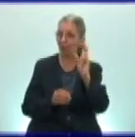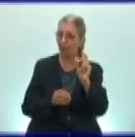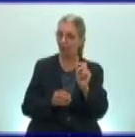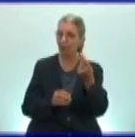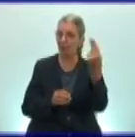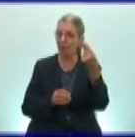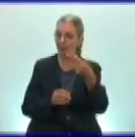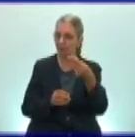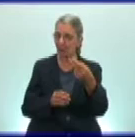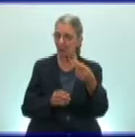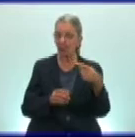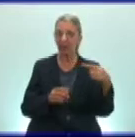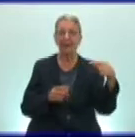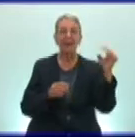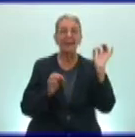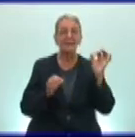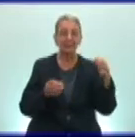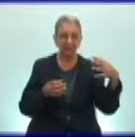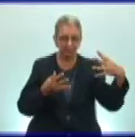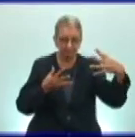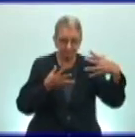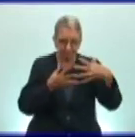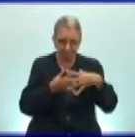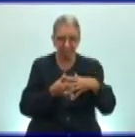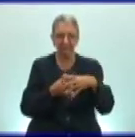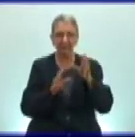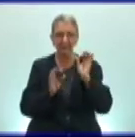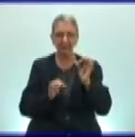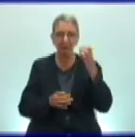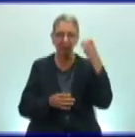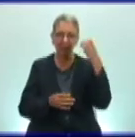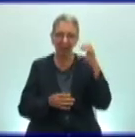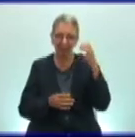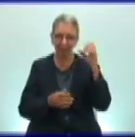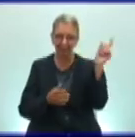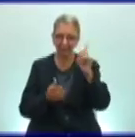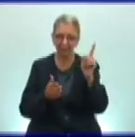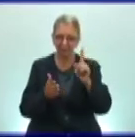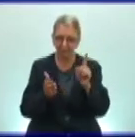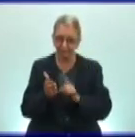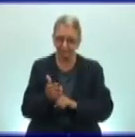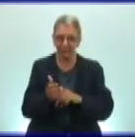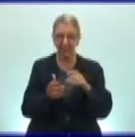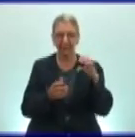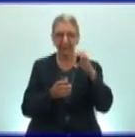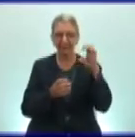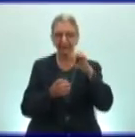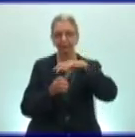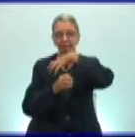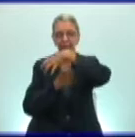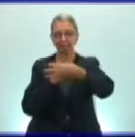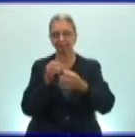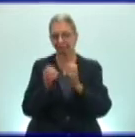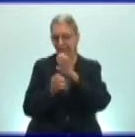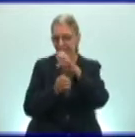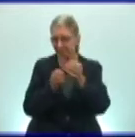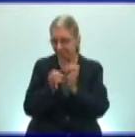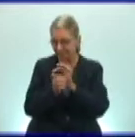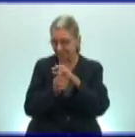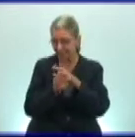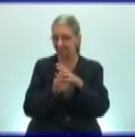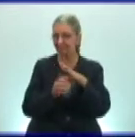átomo coincide con la cantidad de electrones que tiene en su envoltura. Quiere decir que estos